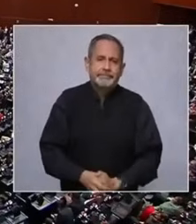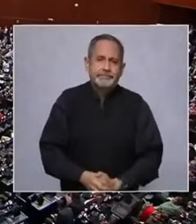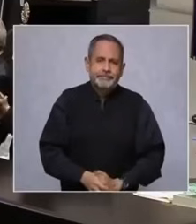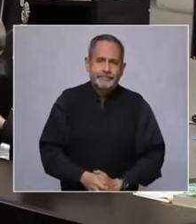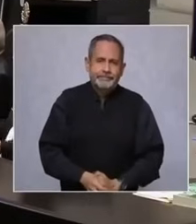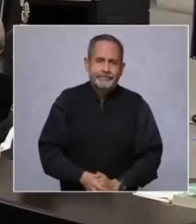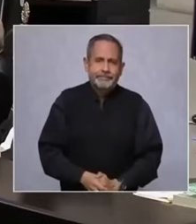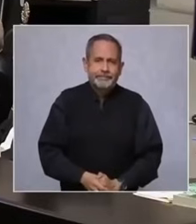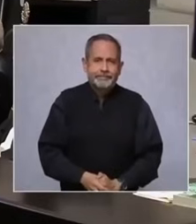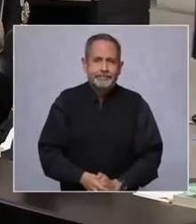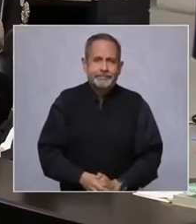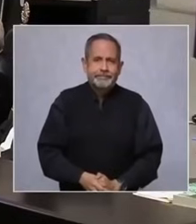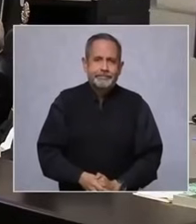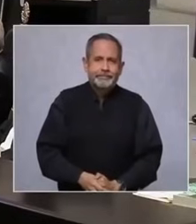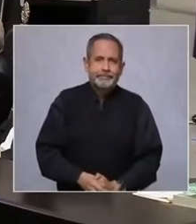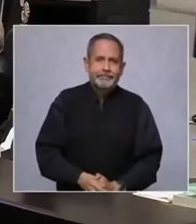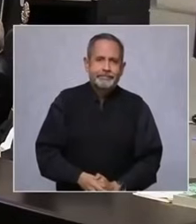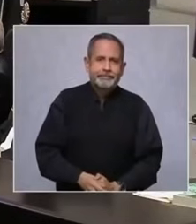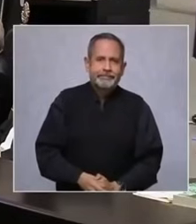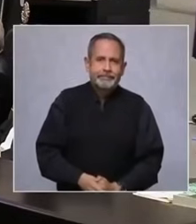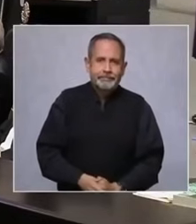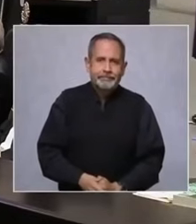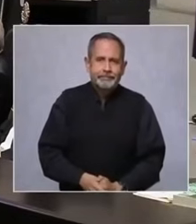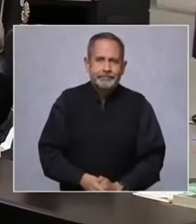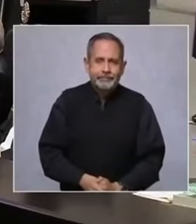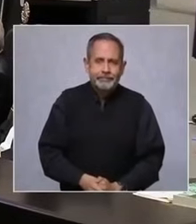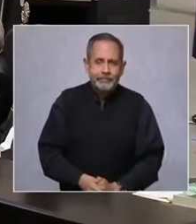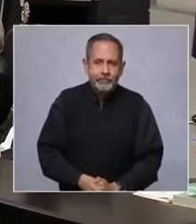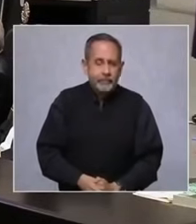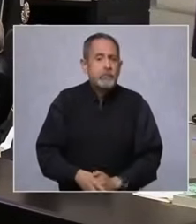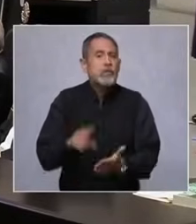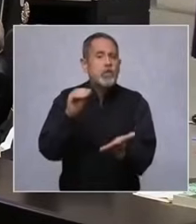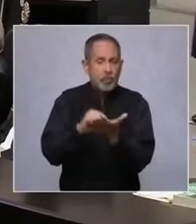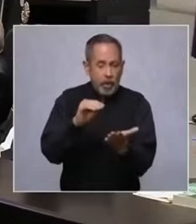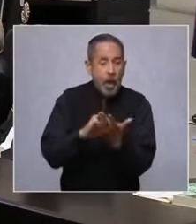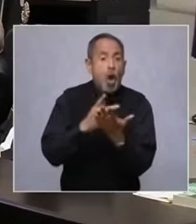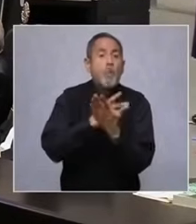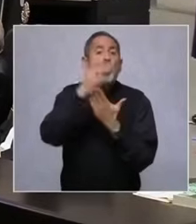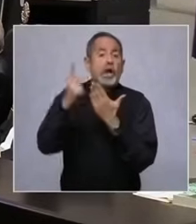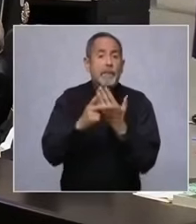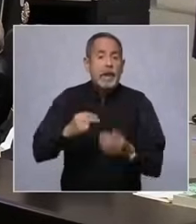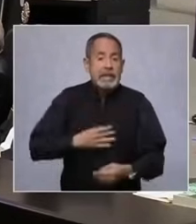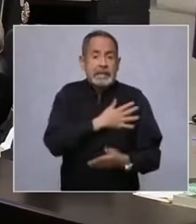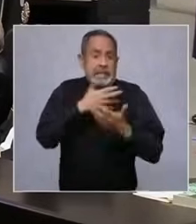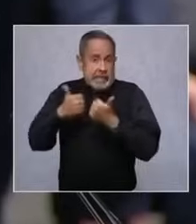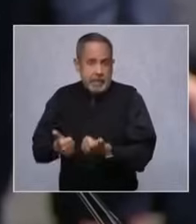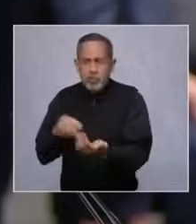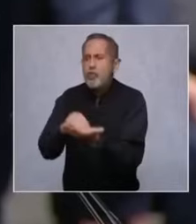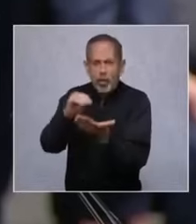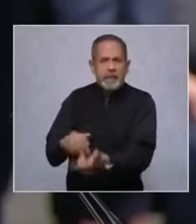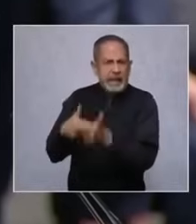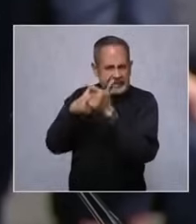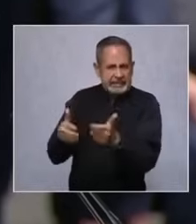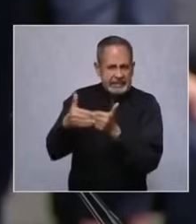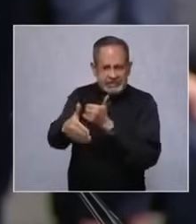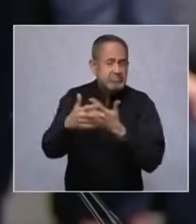Date cuenta que prácticamente el discurso es de todo lo que va a seguir logrando México. Y darle